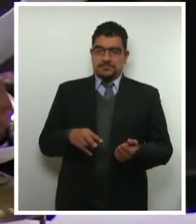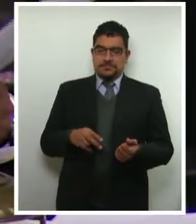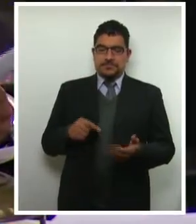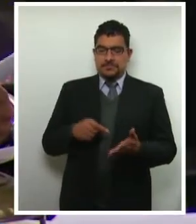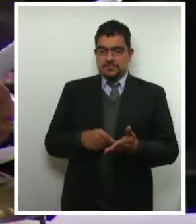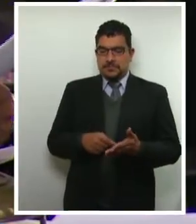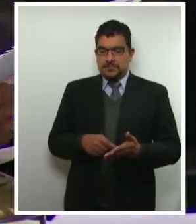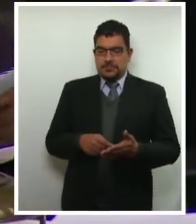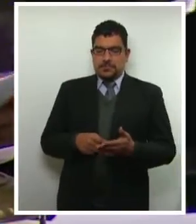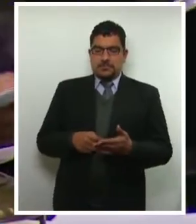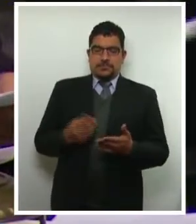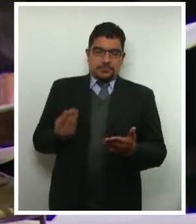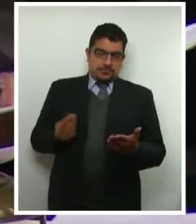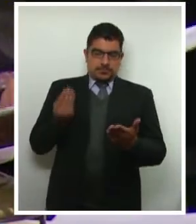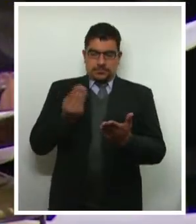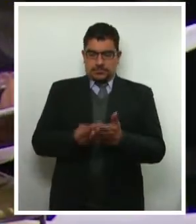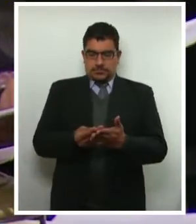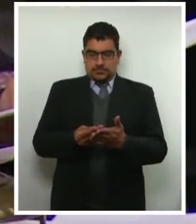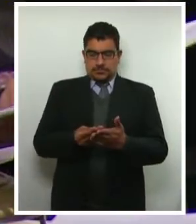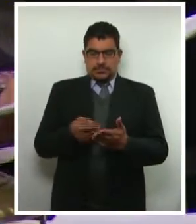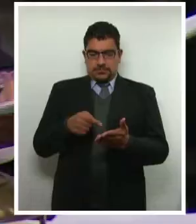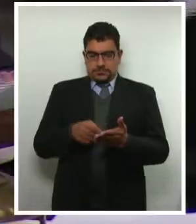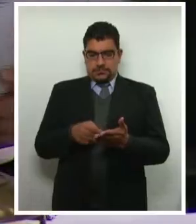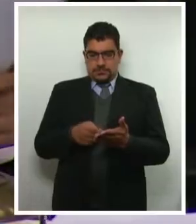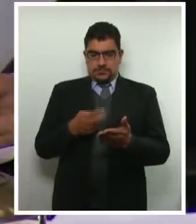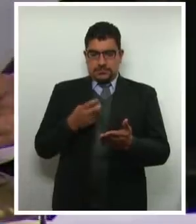efectivamente hay esta propuesta,